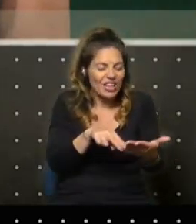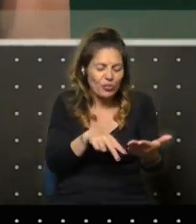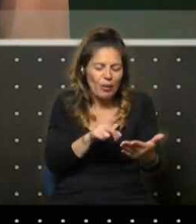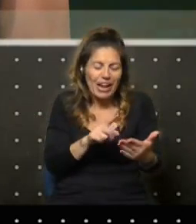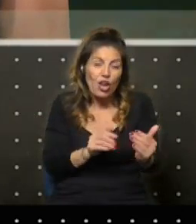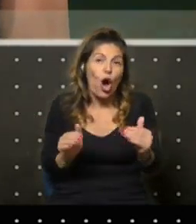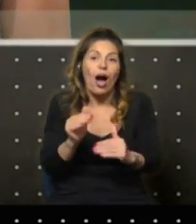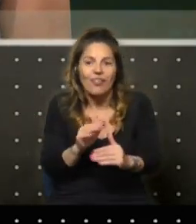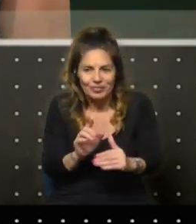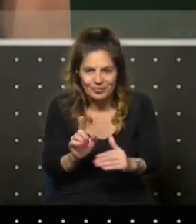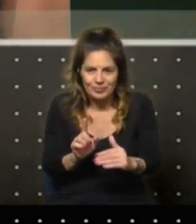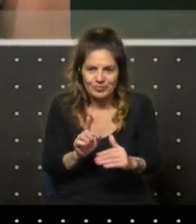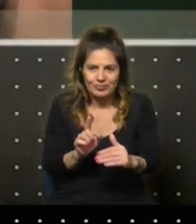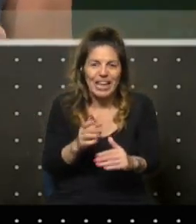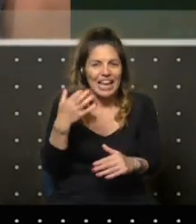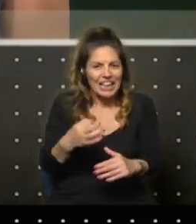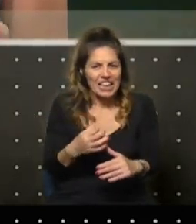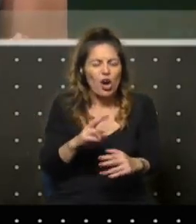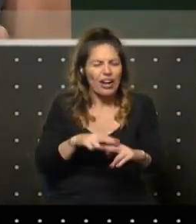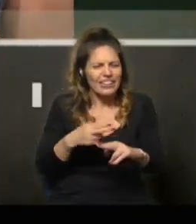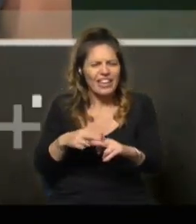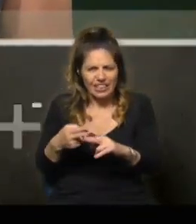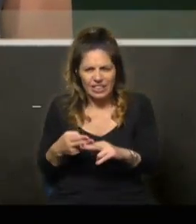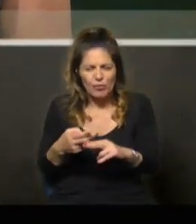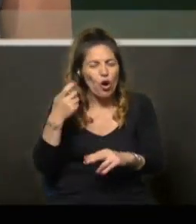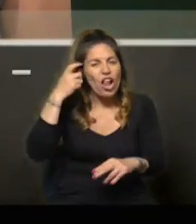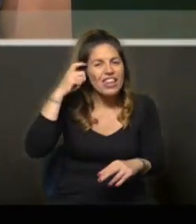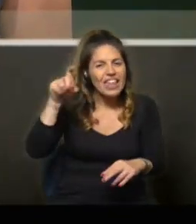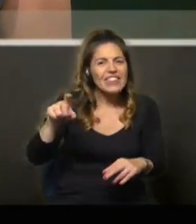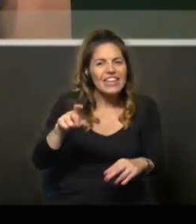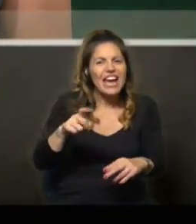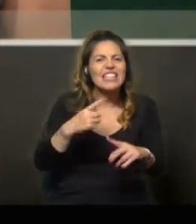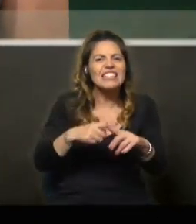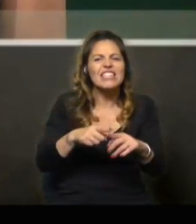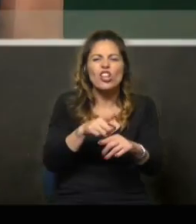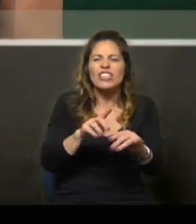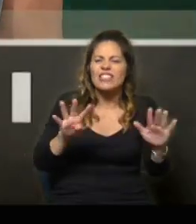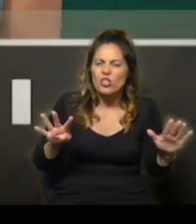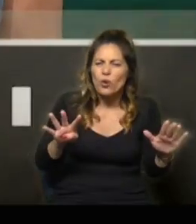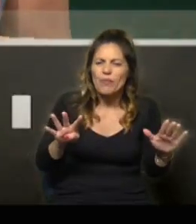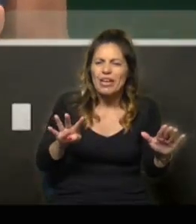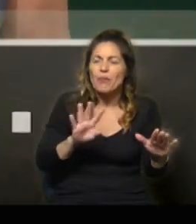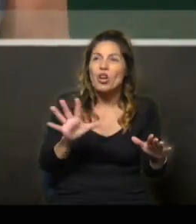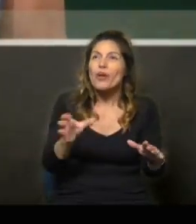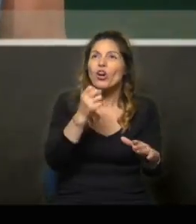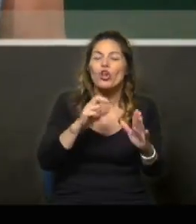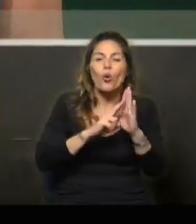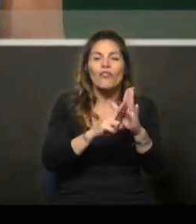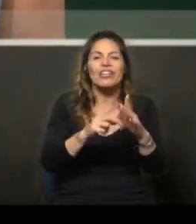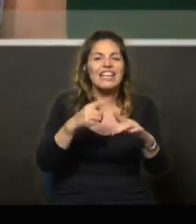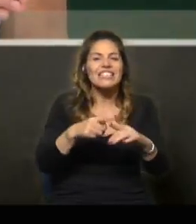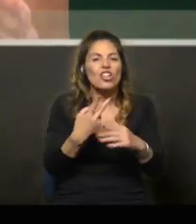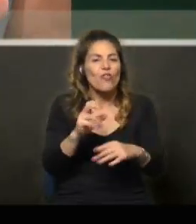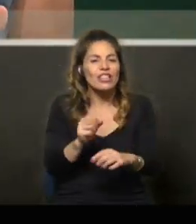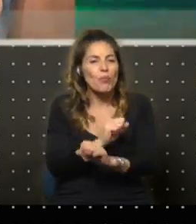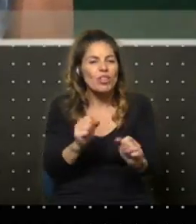no desbocarse eh creo que fue muy reiterativo la idea de ir al siglo XIX Me imagino es porque no debe encontrar ningún referente en el siglo XX con el